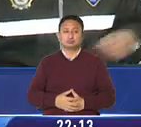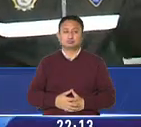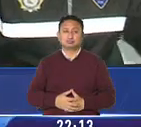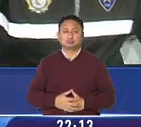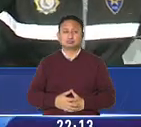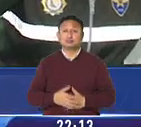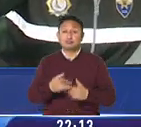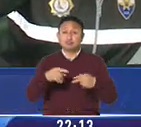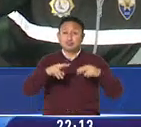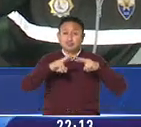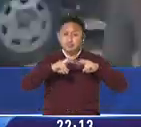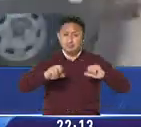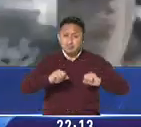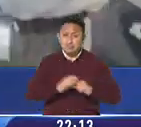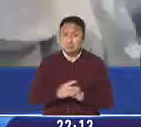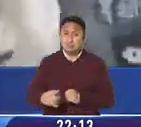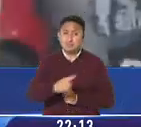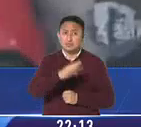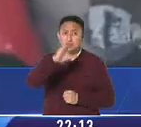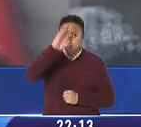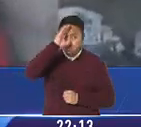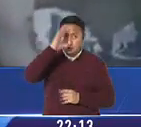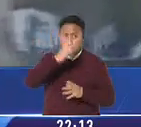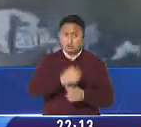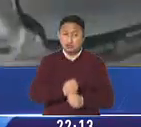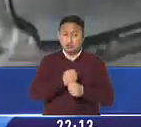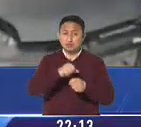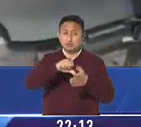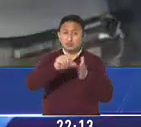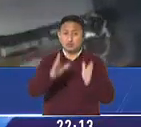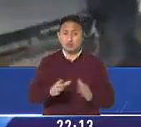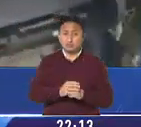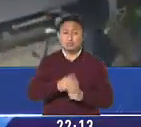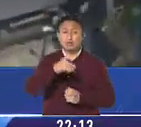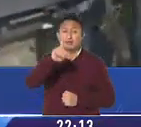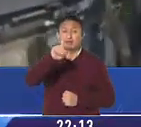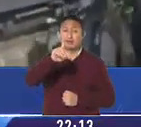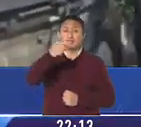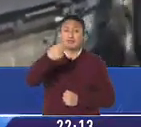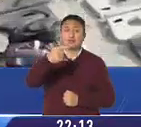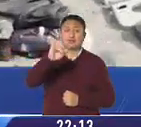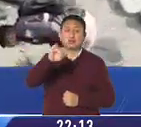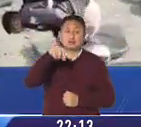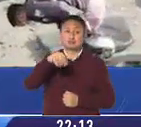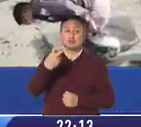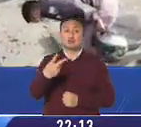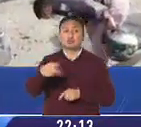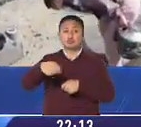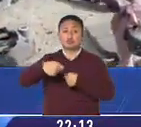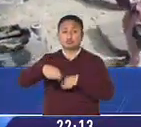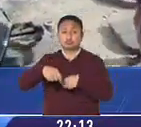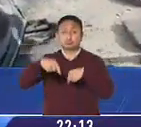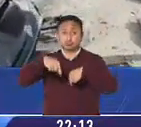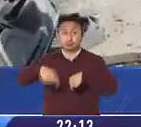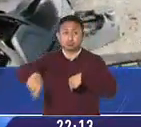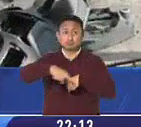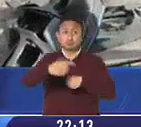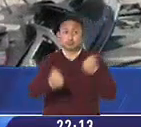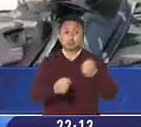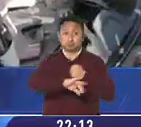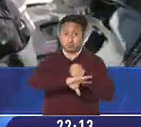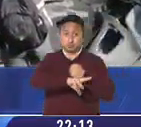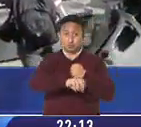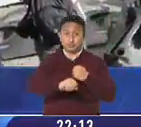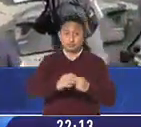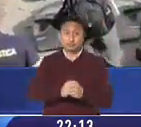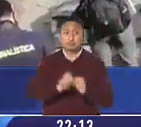Las investigaciones llevaron a los agentes para la seguridad ciudadana de la DGI hasta dos talleres donde presuntamente escondían carros robados. Con